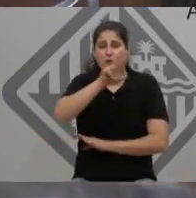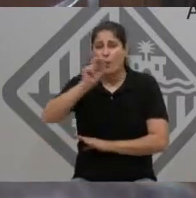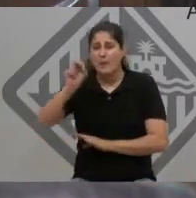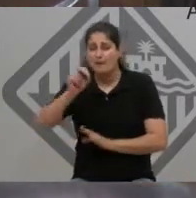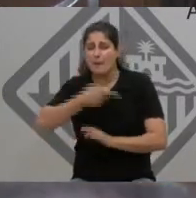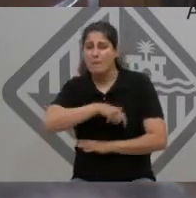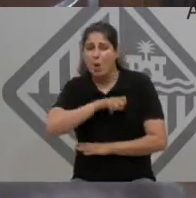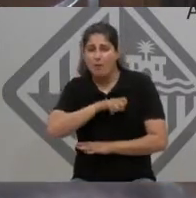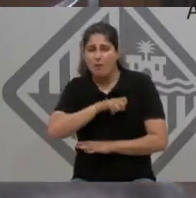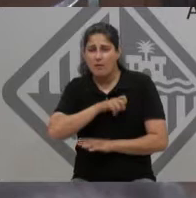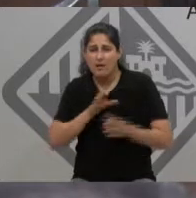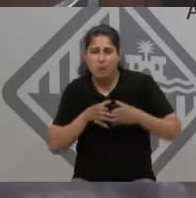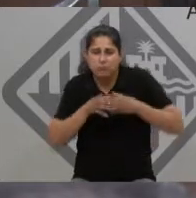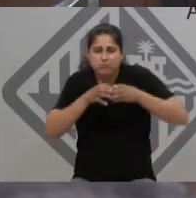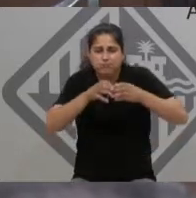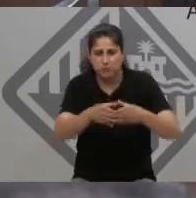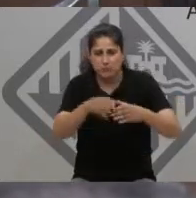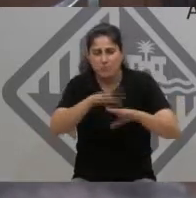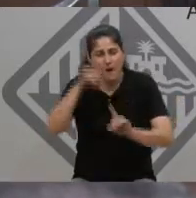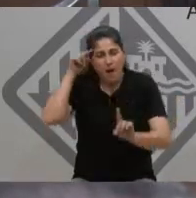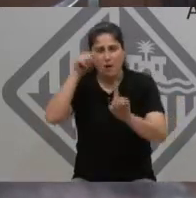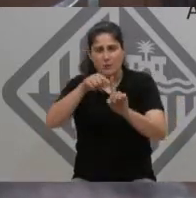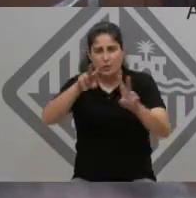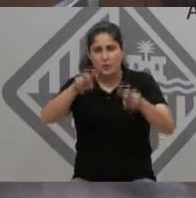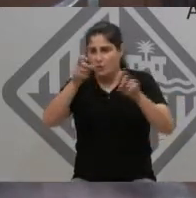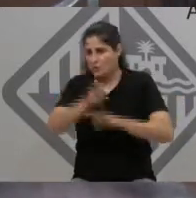120 policías a este nuevo